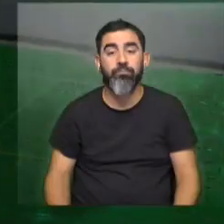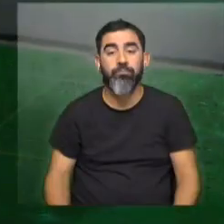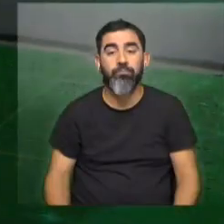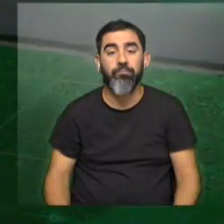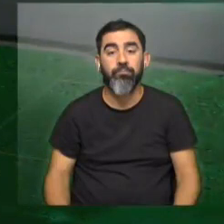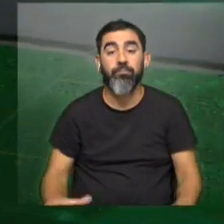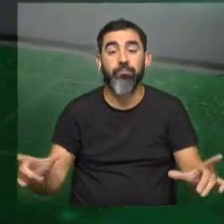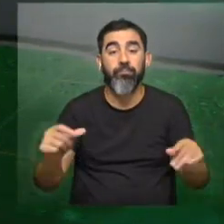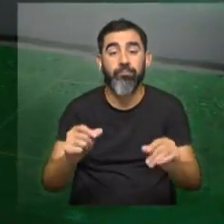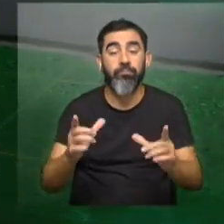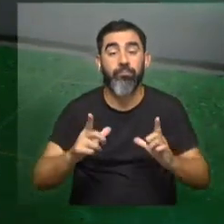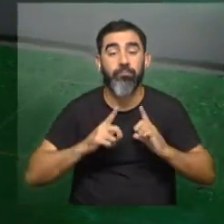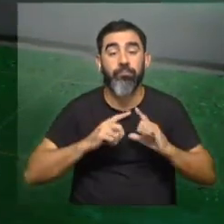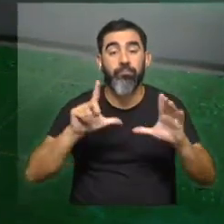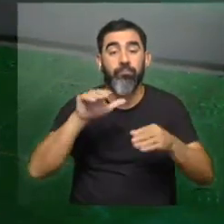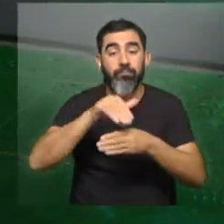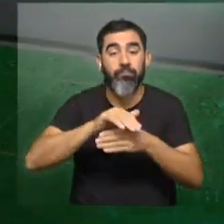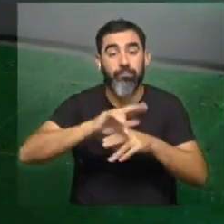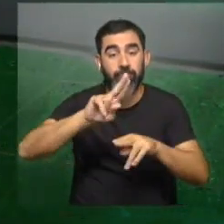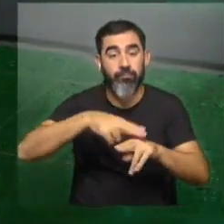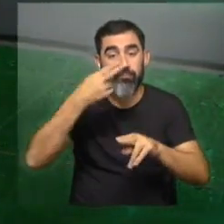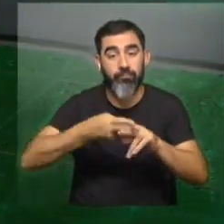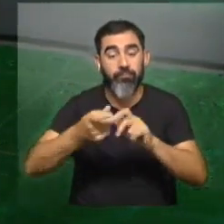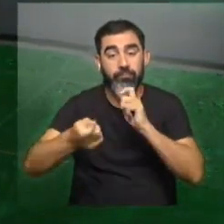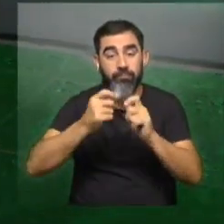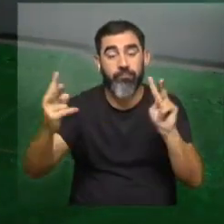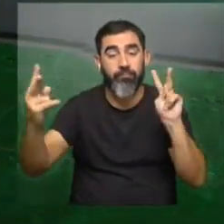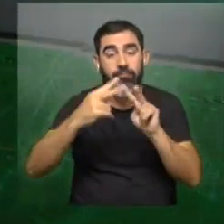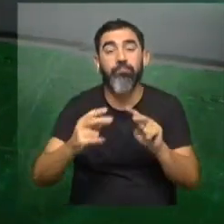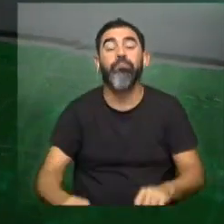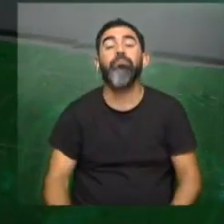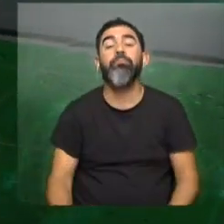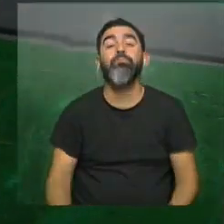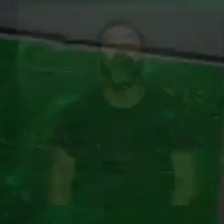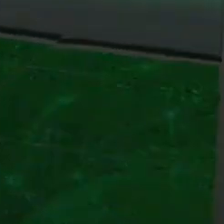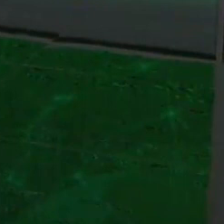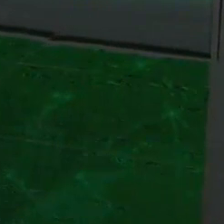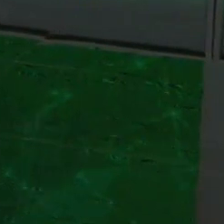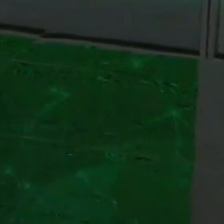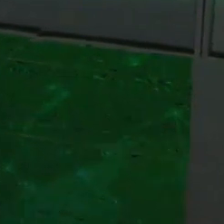Nos vamos, los esperamos a las 19 horas en nuestra edición central. Que pasen bien, hasta luego.